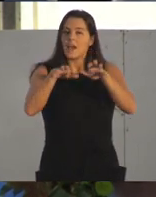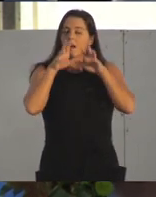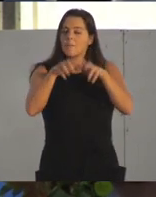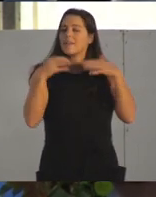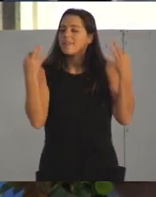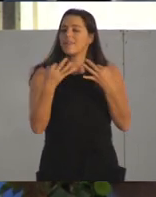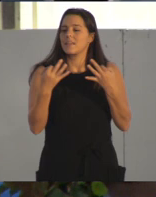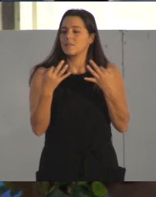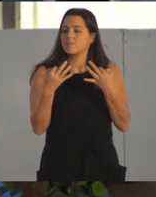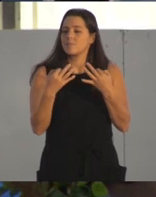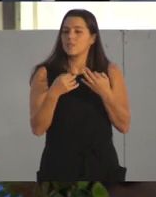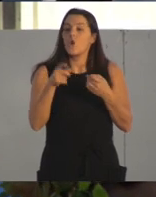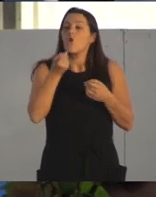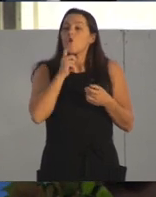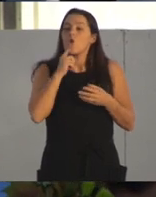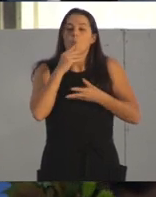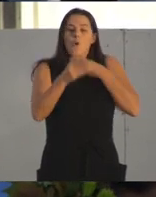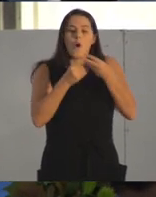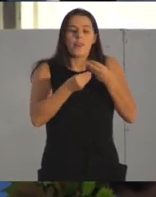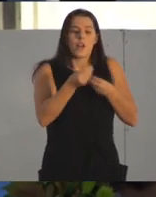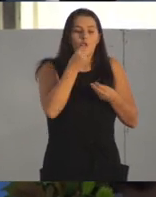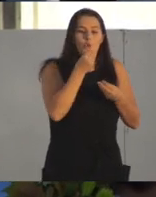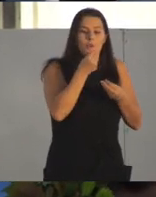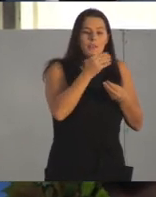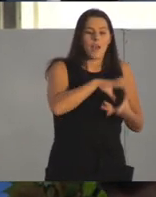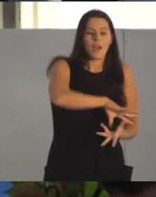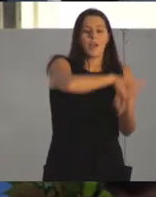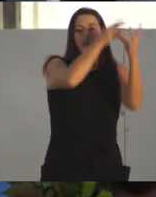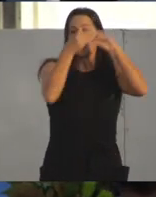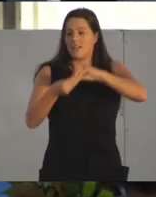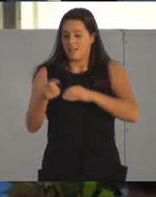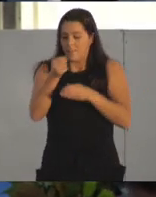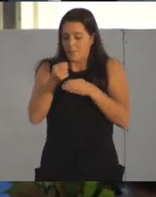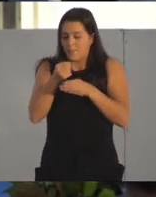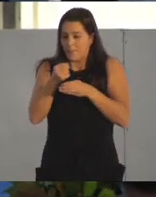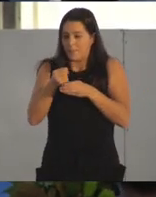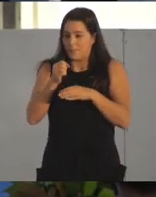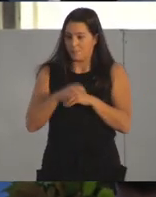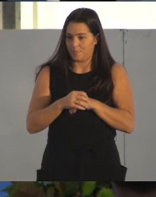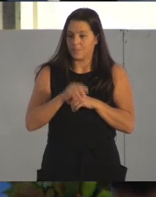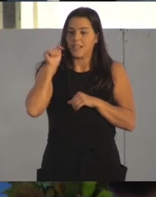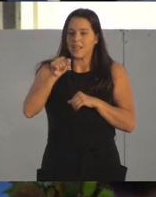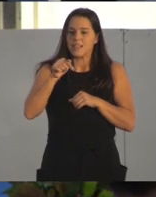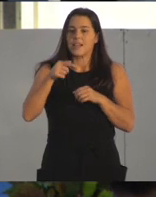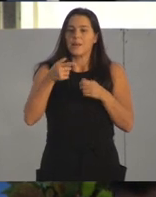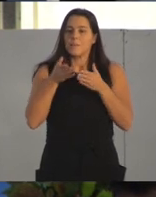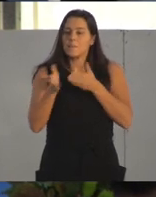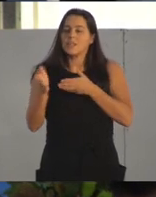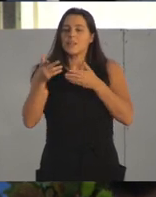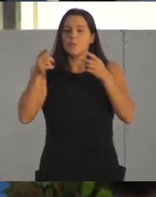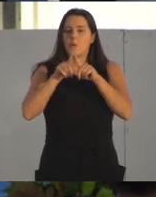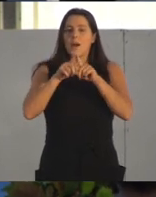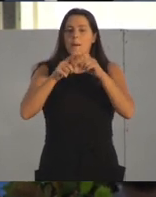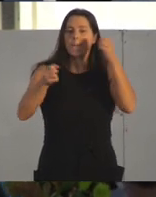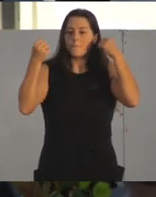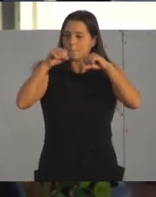sabiendo texturizar. En la parte práctica nos parece súper importante y relevante que se